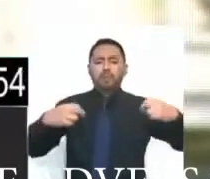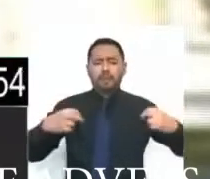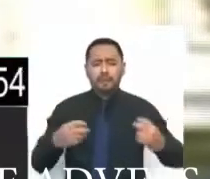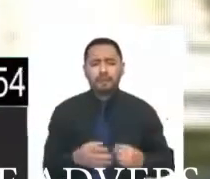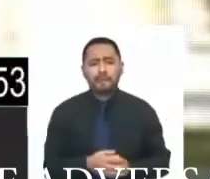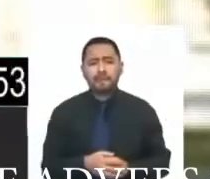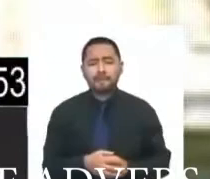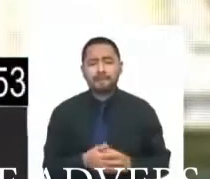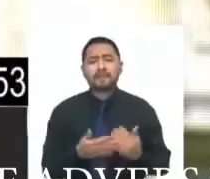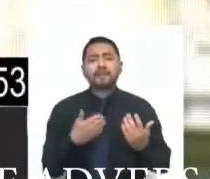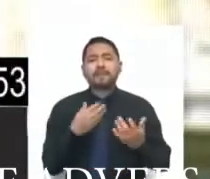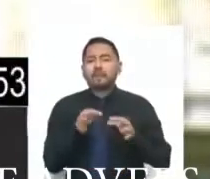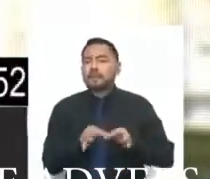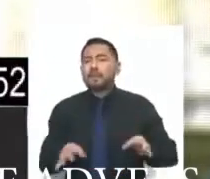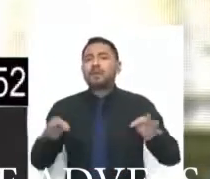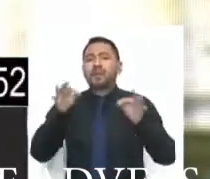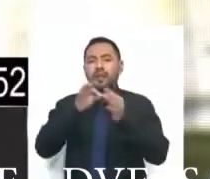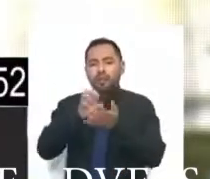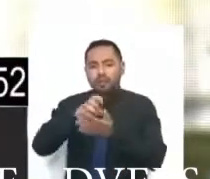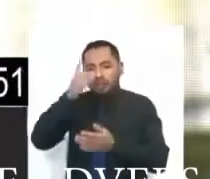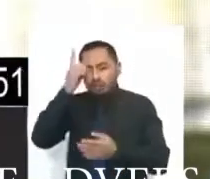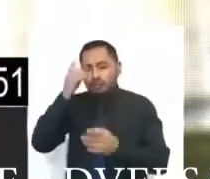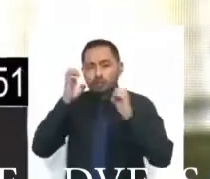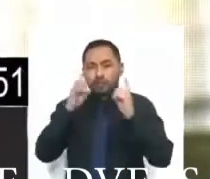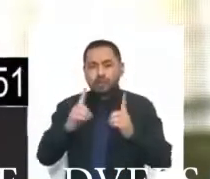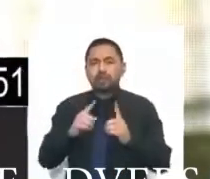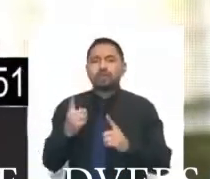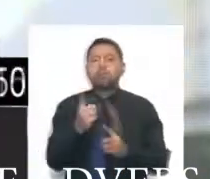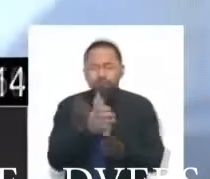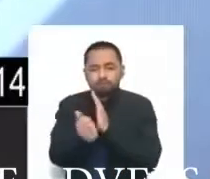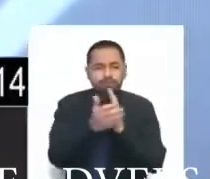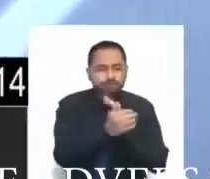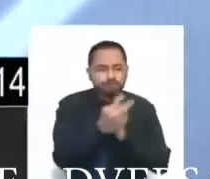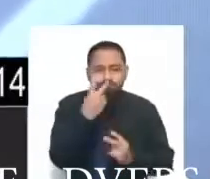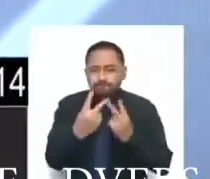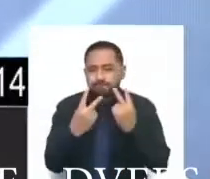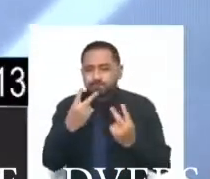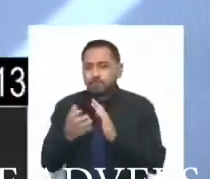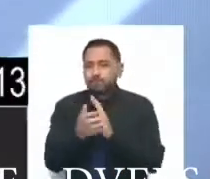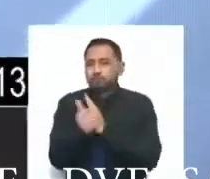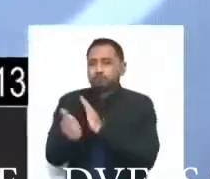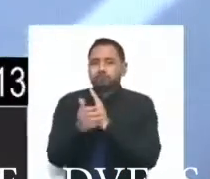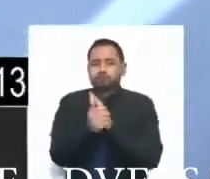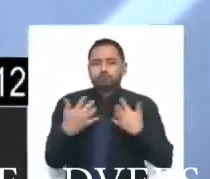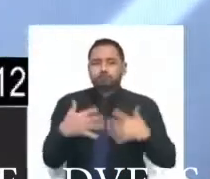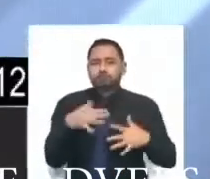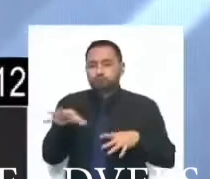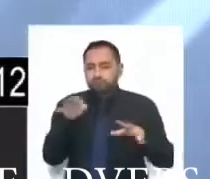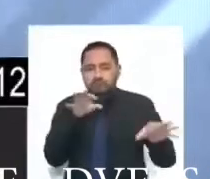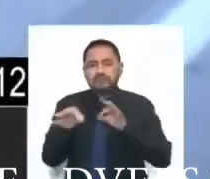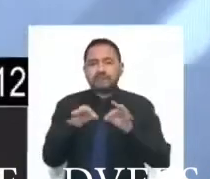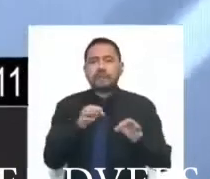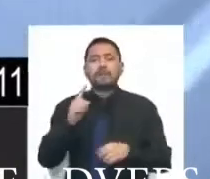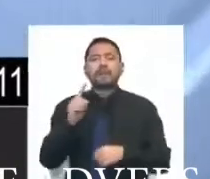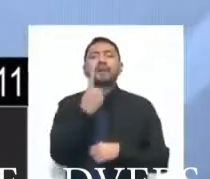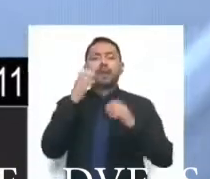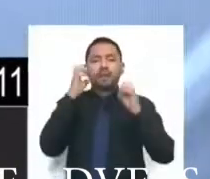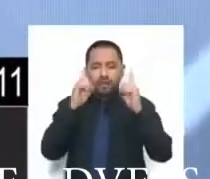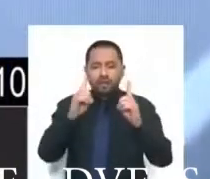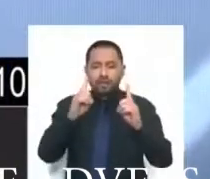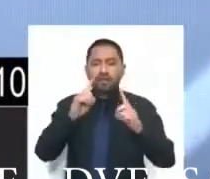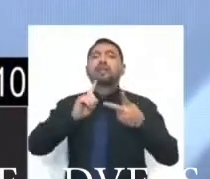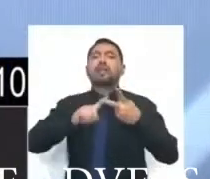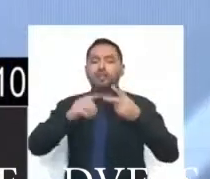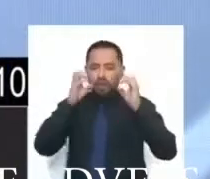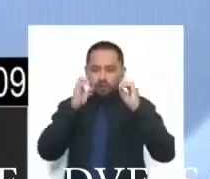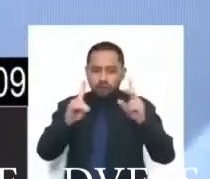Entonces, creemos importante que la educación no puede ser un servicio. Descubriremos talentos, pero primero la educación, segundo